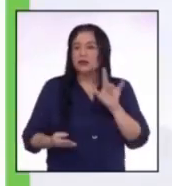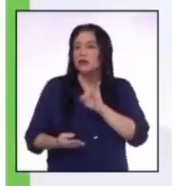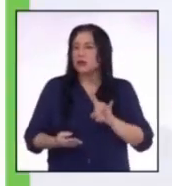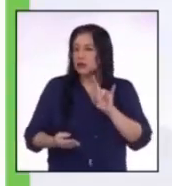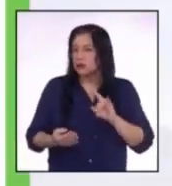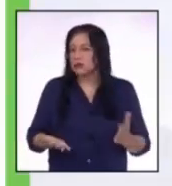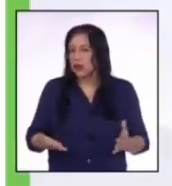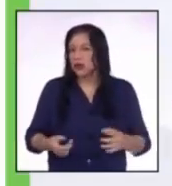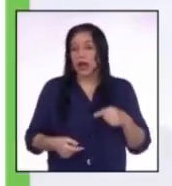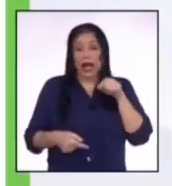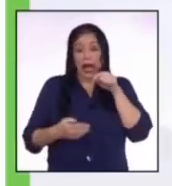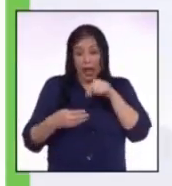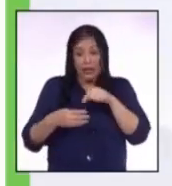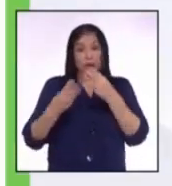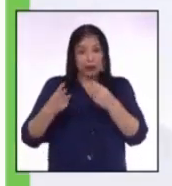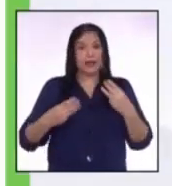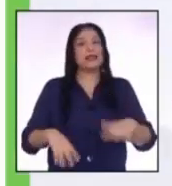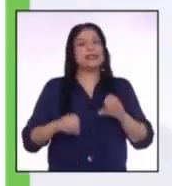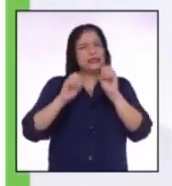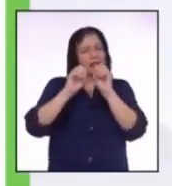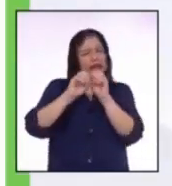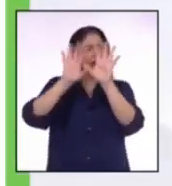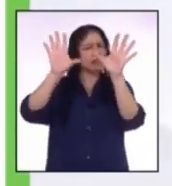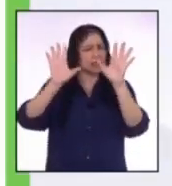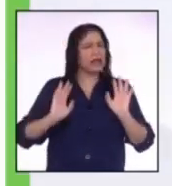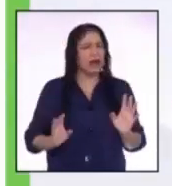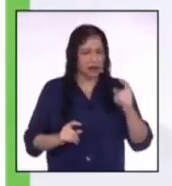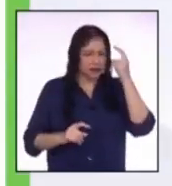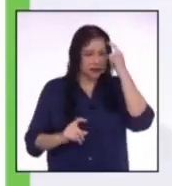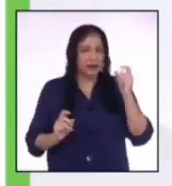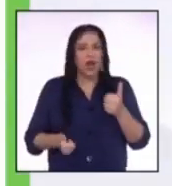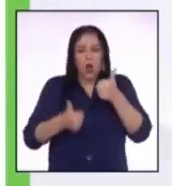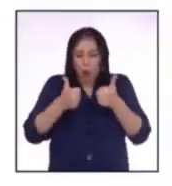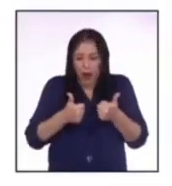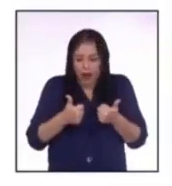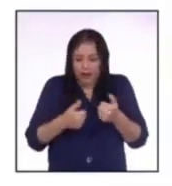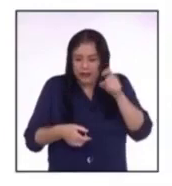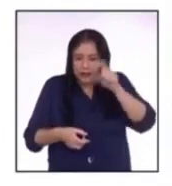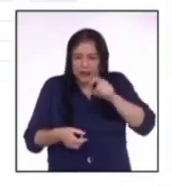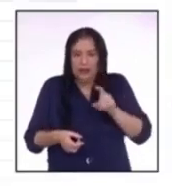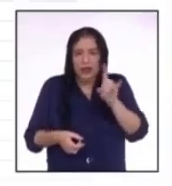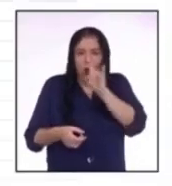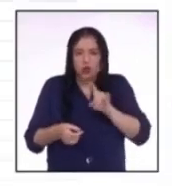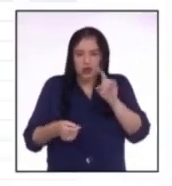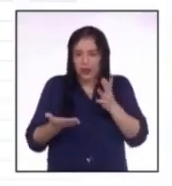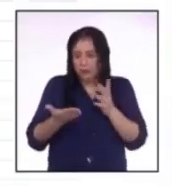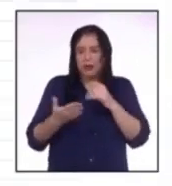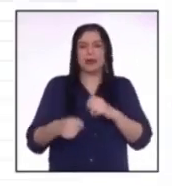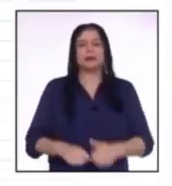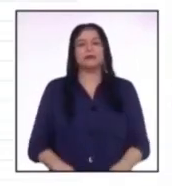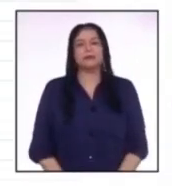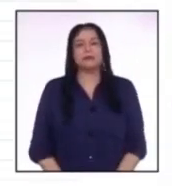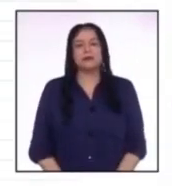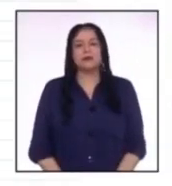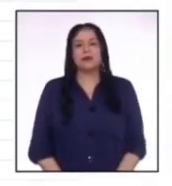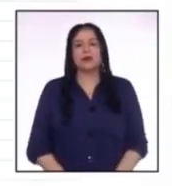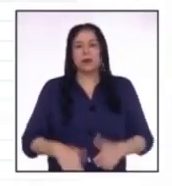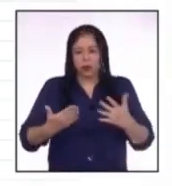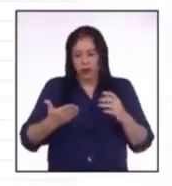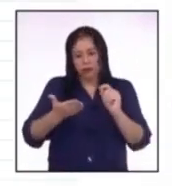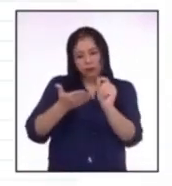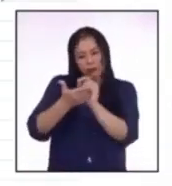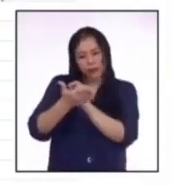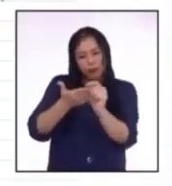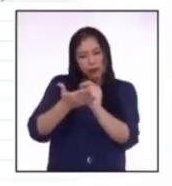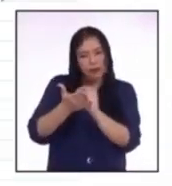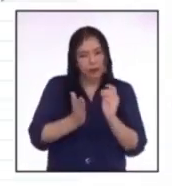aquí debemos ser claros qué elementos serán necesarios para tener que llevar a cabo en el